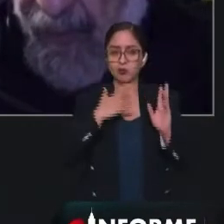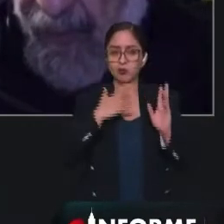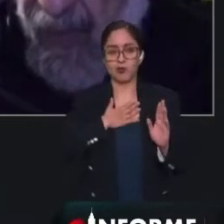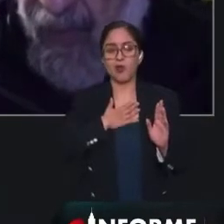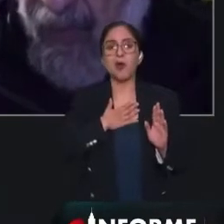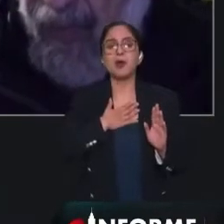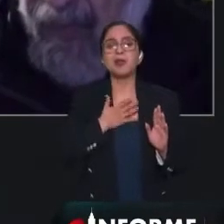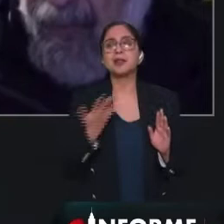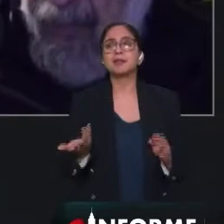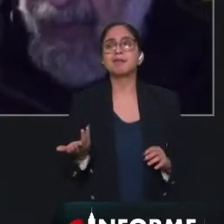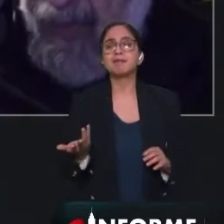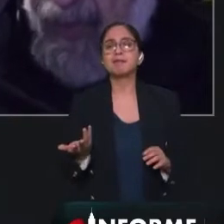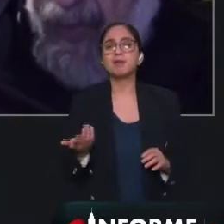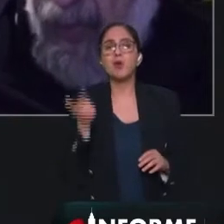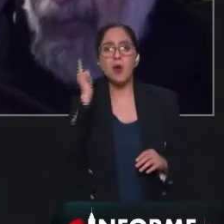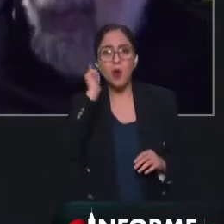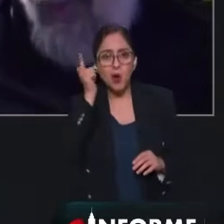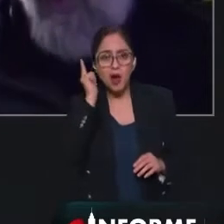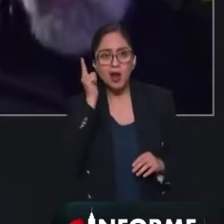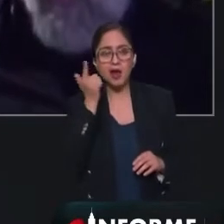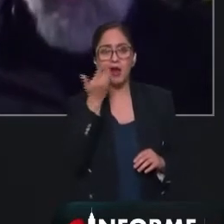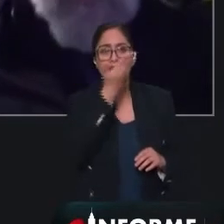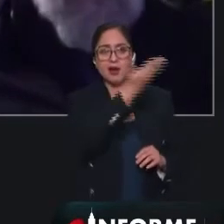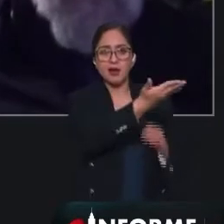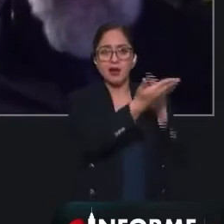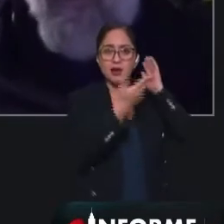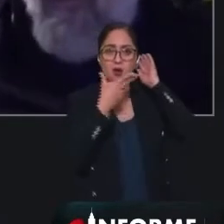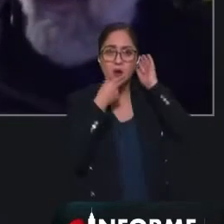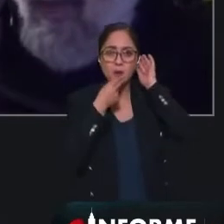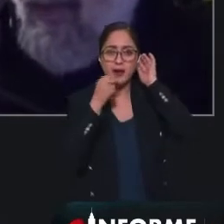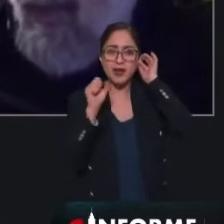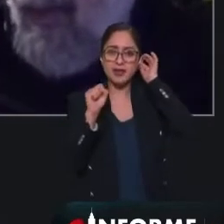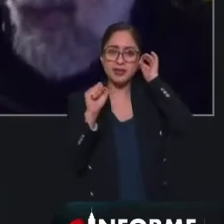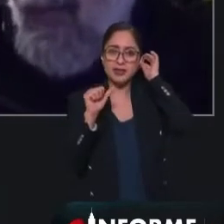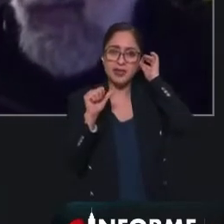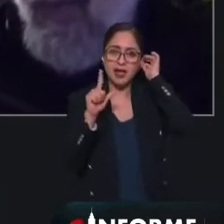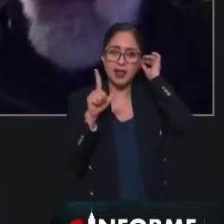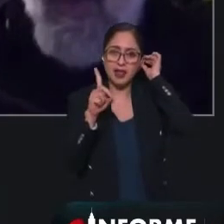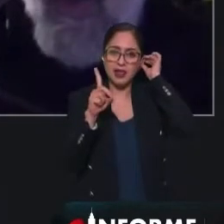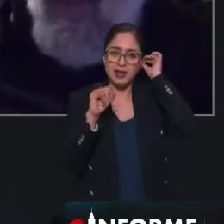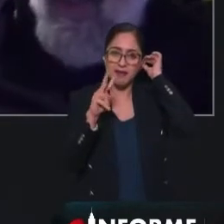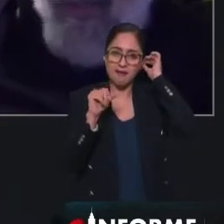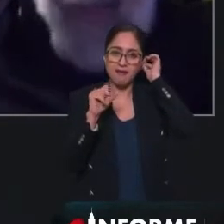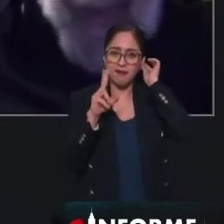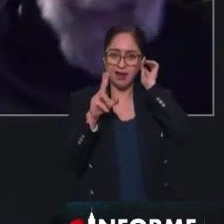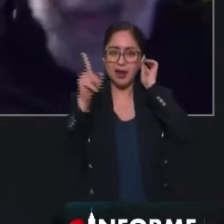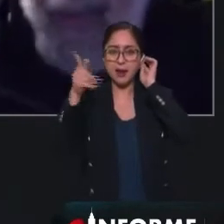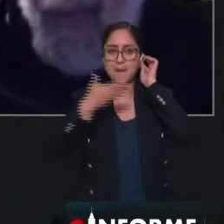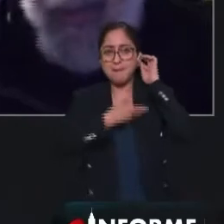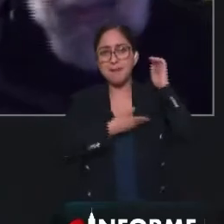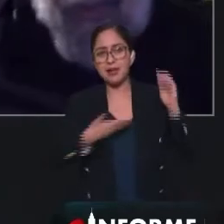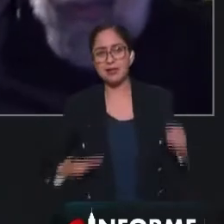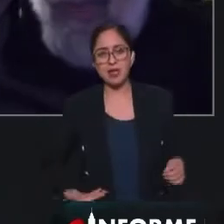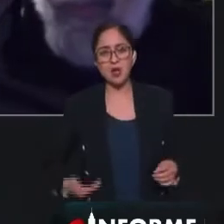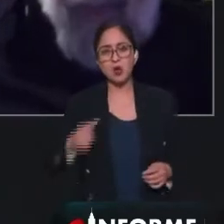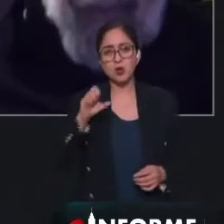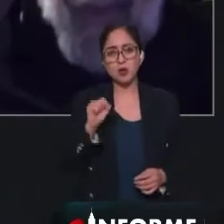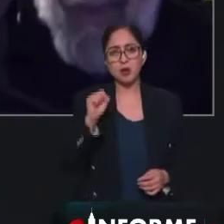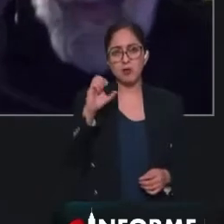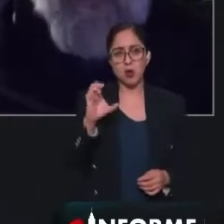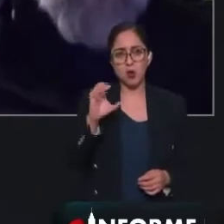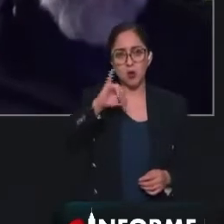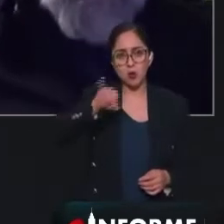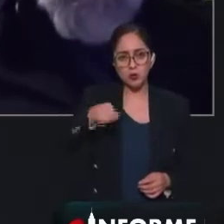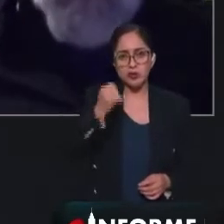porque este señor Saldívar, el presidente de la Suprema Corte, pueda quedarse 2 años más y